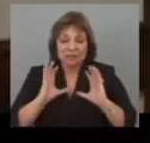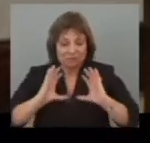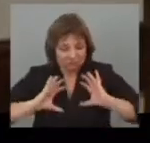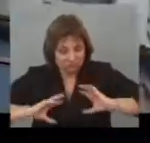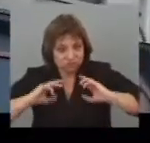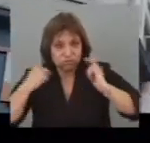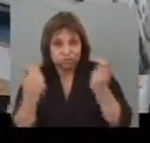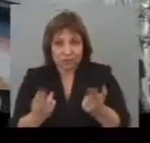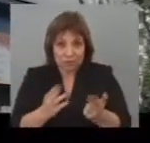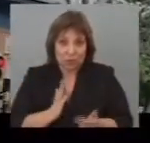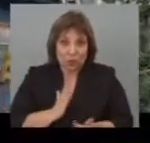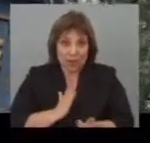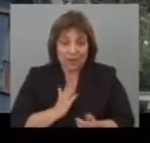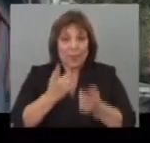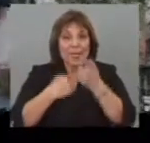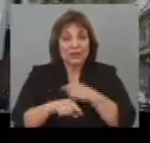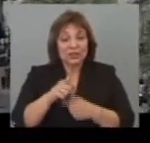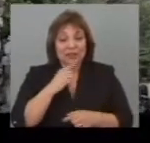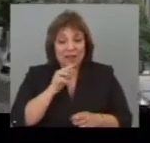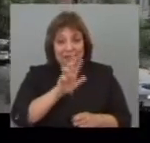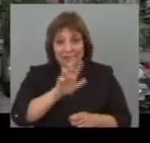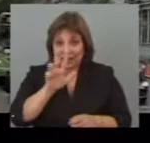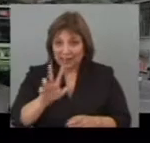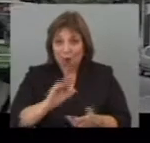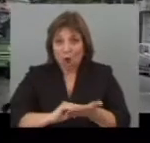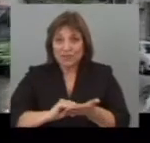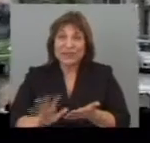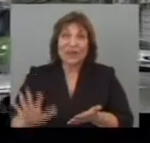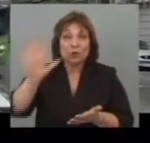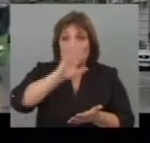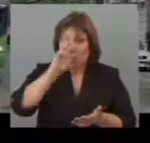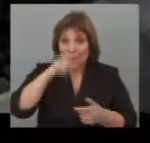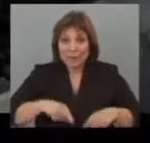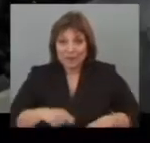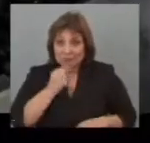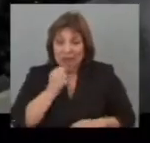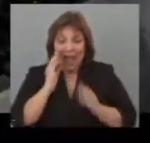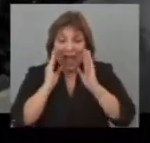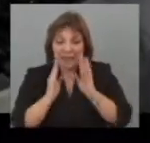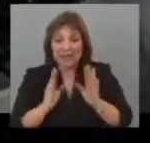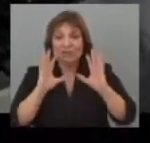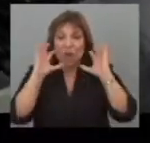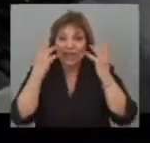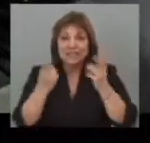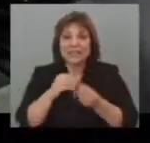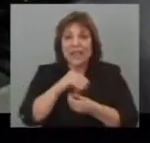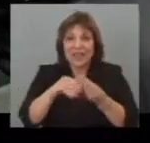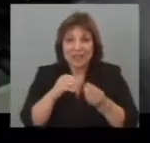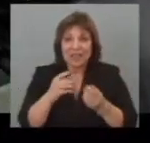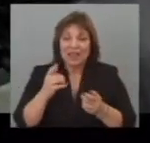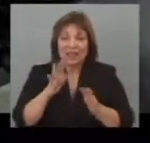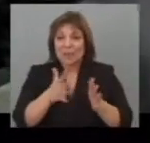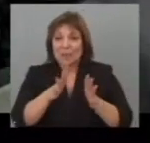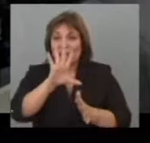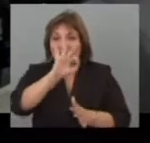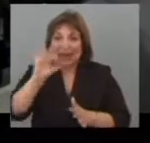de las mujeres. El Ministerio del Interior tiene 33 oficinas en todo el país dedicadas a la atención de la violencia doméstica con alrededor